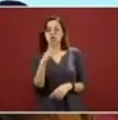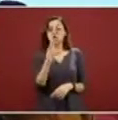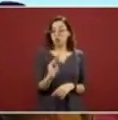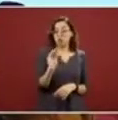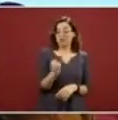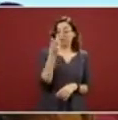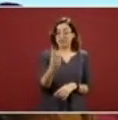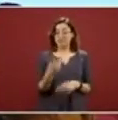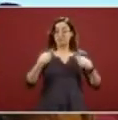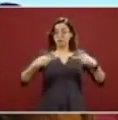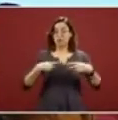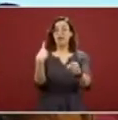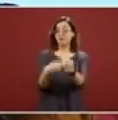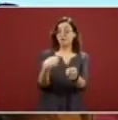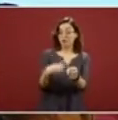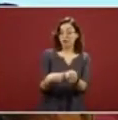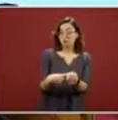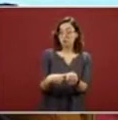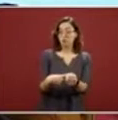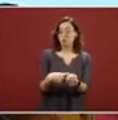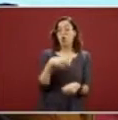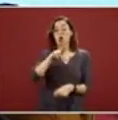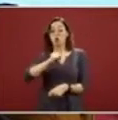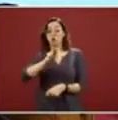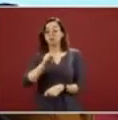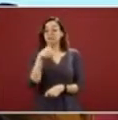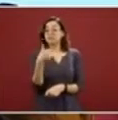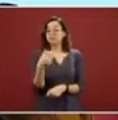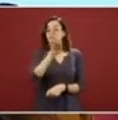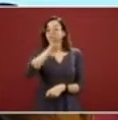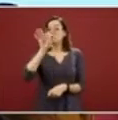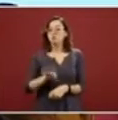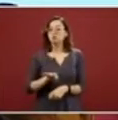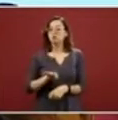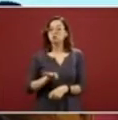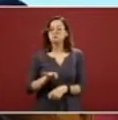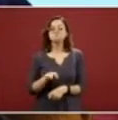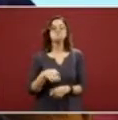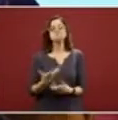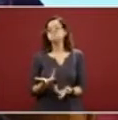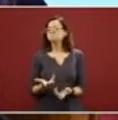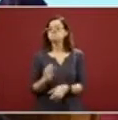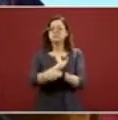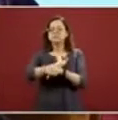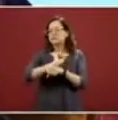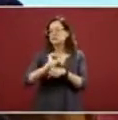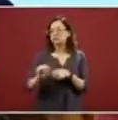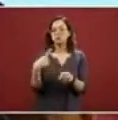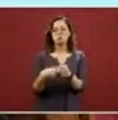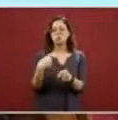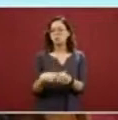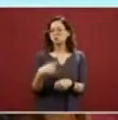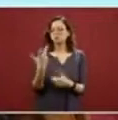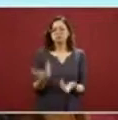se han confirmado. Podemos ver que el 86% se mantuvo ambulatorio o continuó